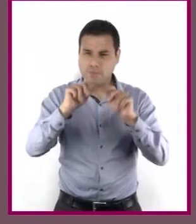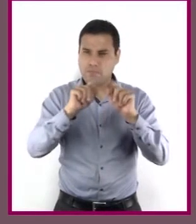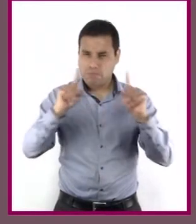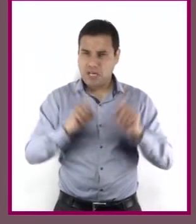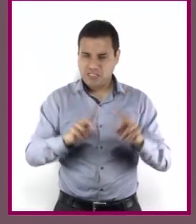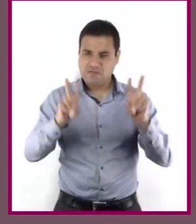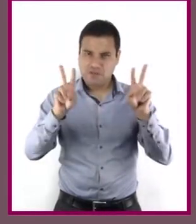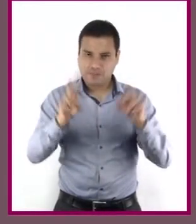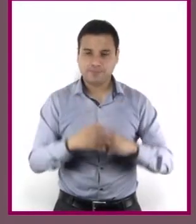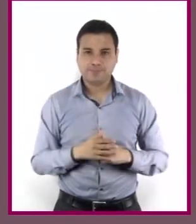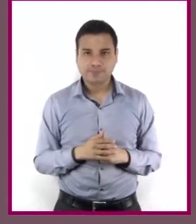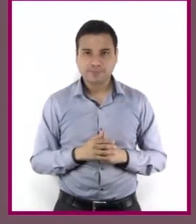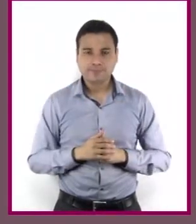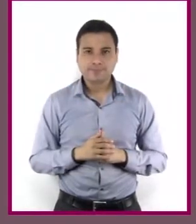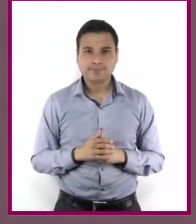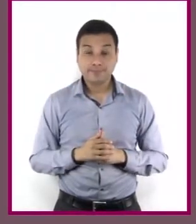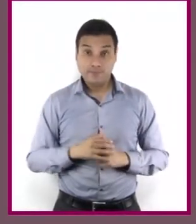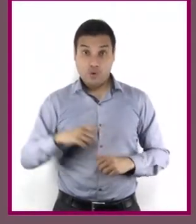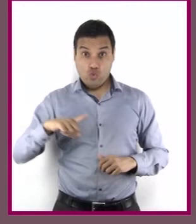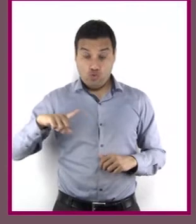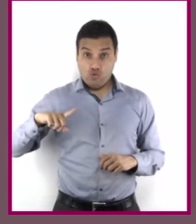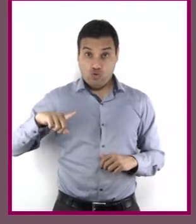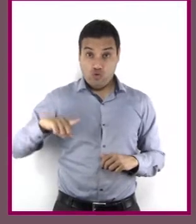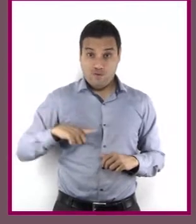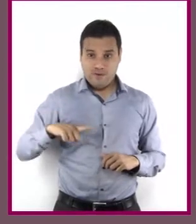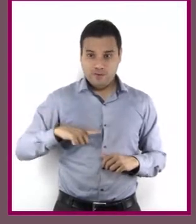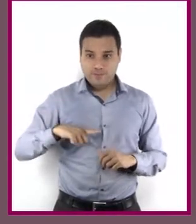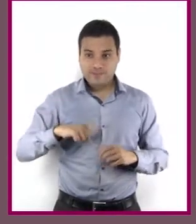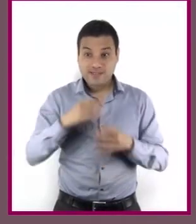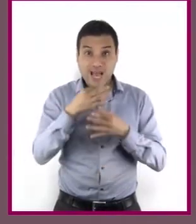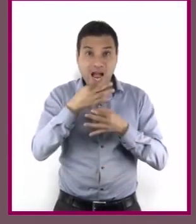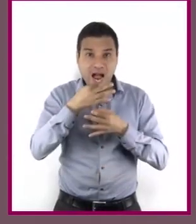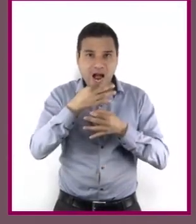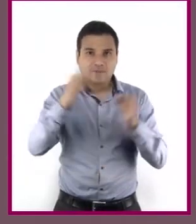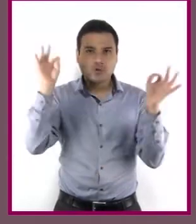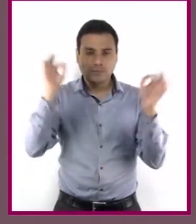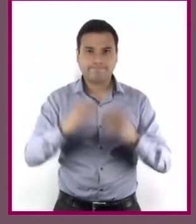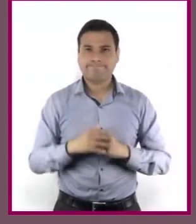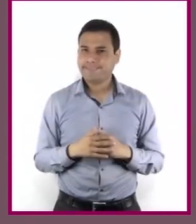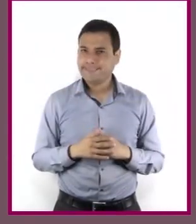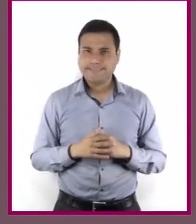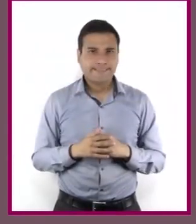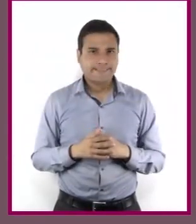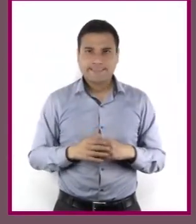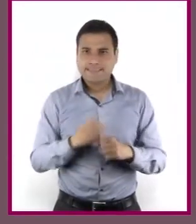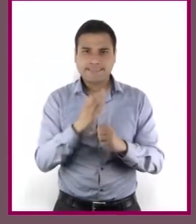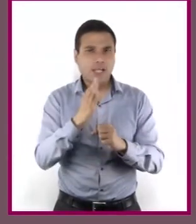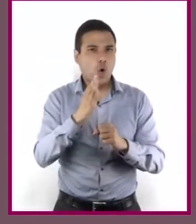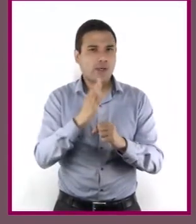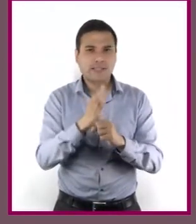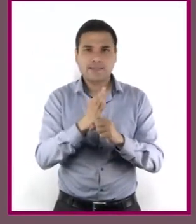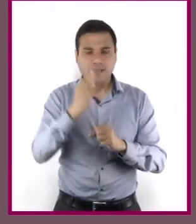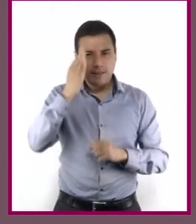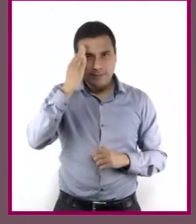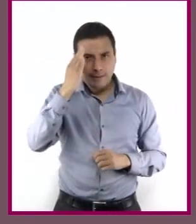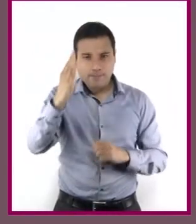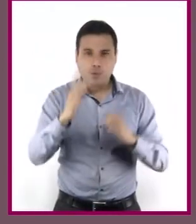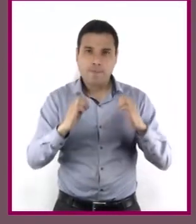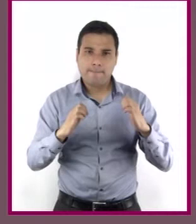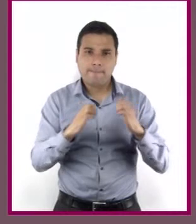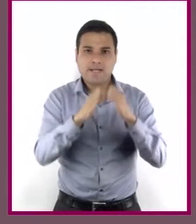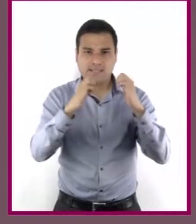Ante esta situación, el gobierno declaró un estado de emergencia, prohibió la existencia